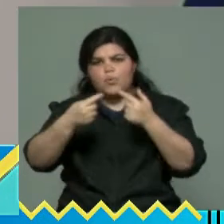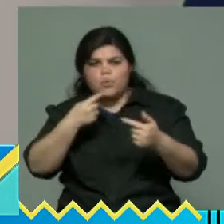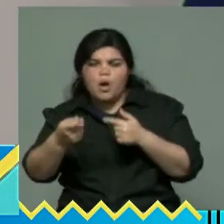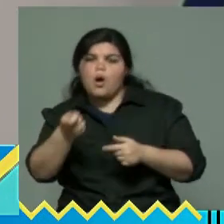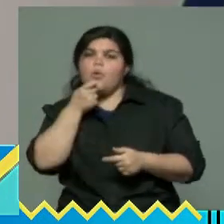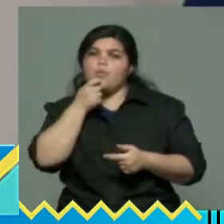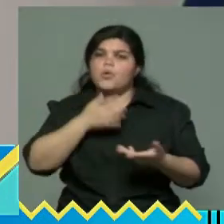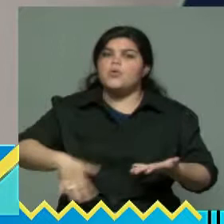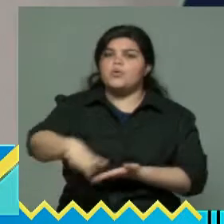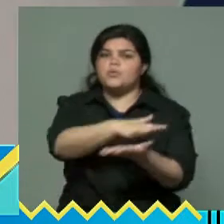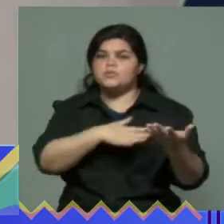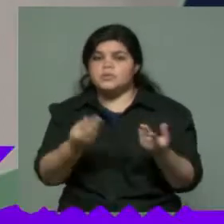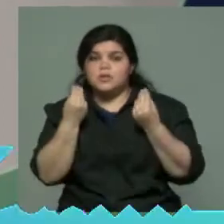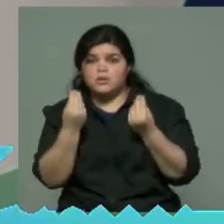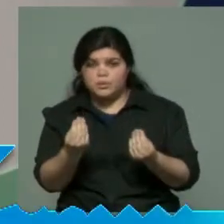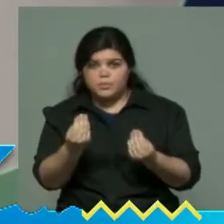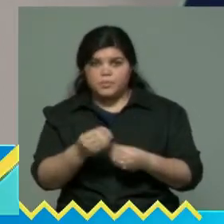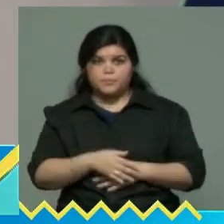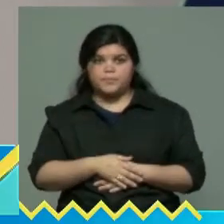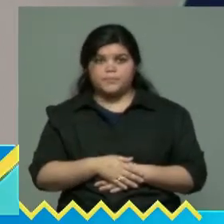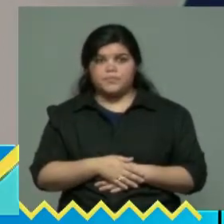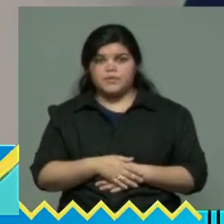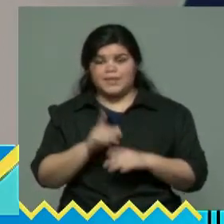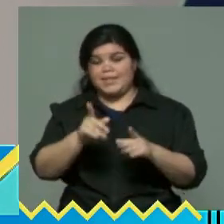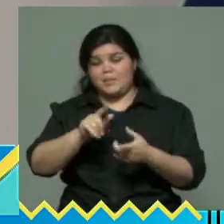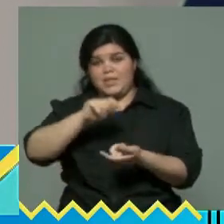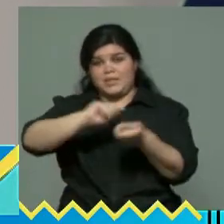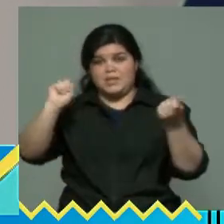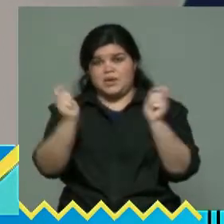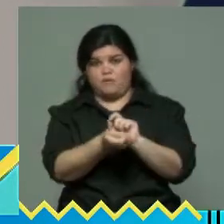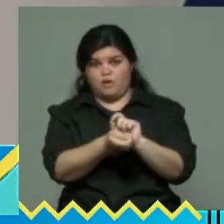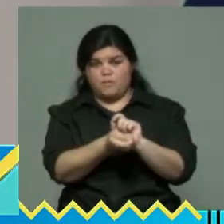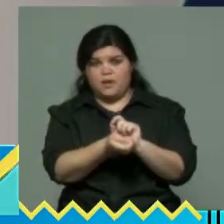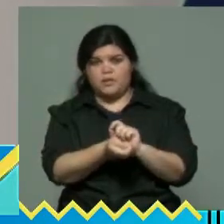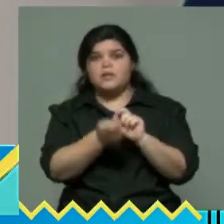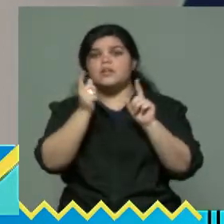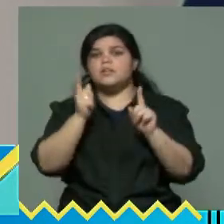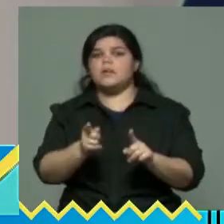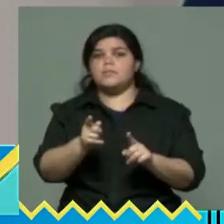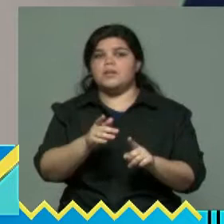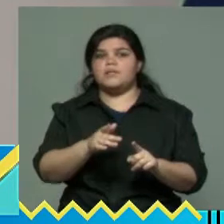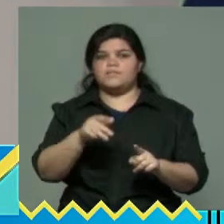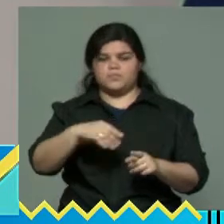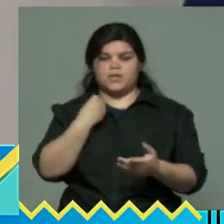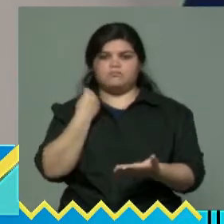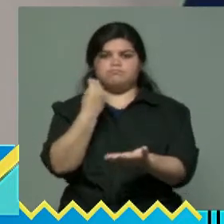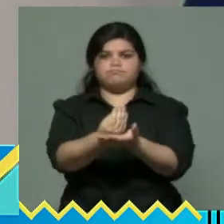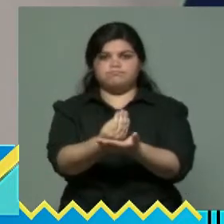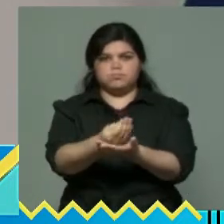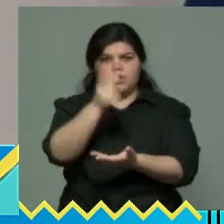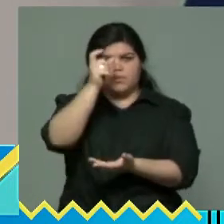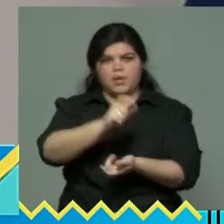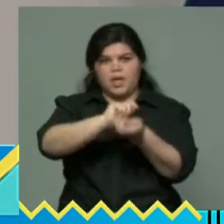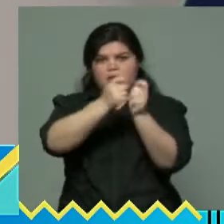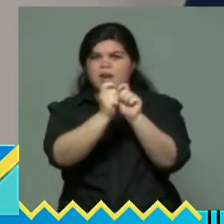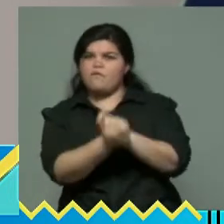social. Y seguramente lo de la reforma, por eso también no estuvieron en el centro de la campaña las grandes reformas